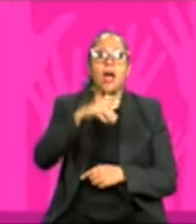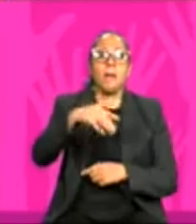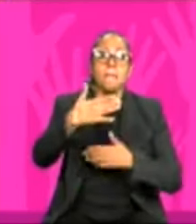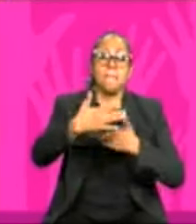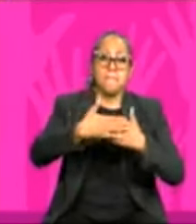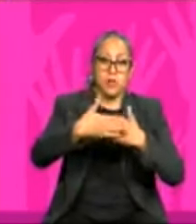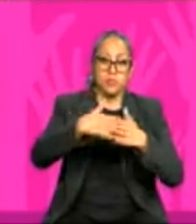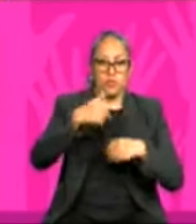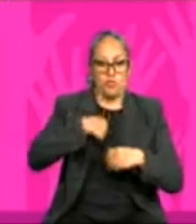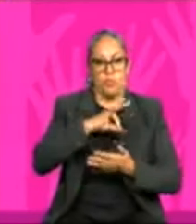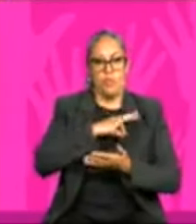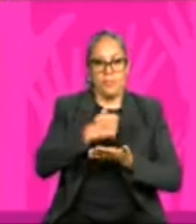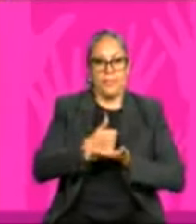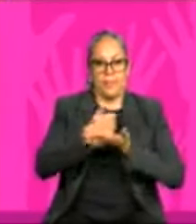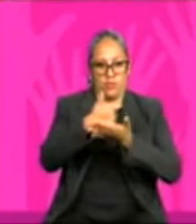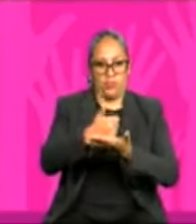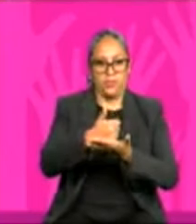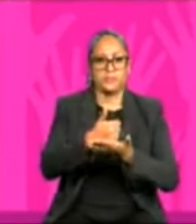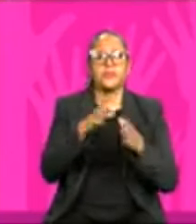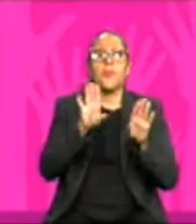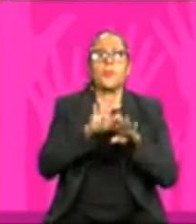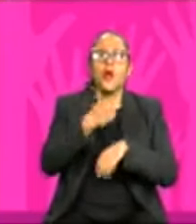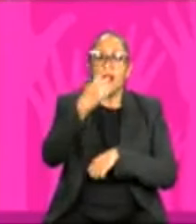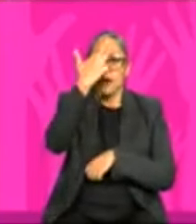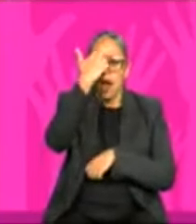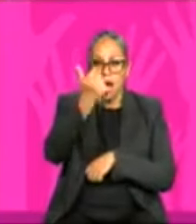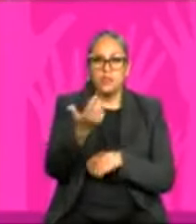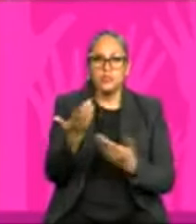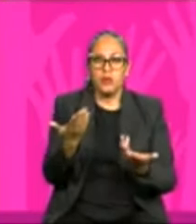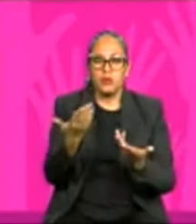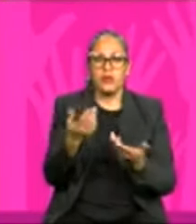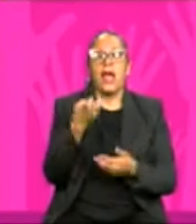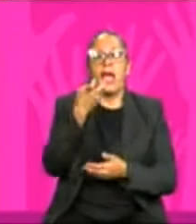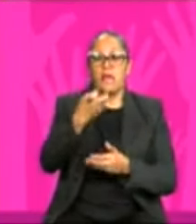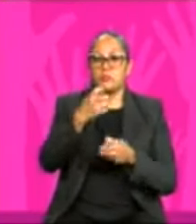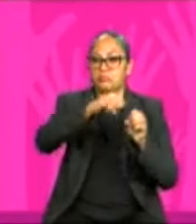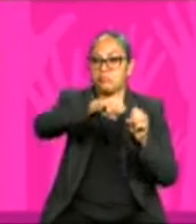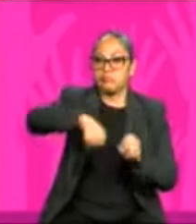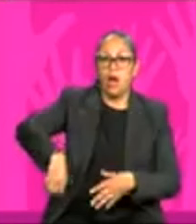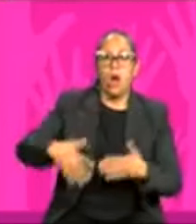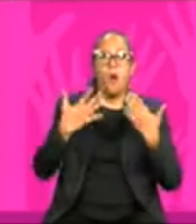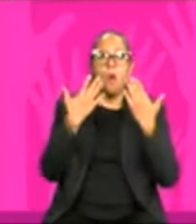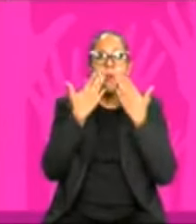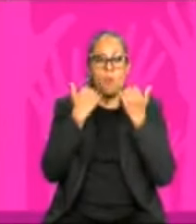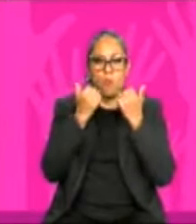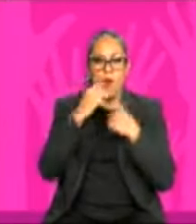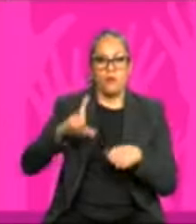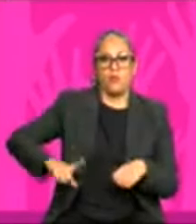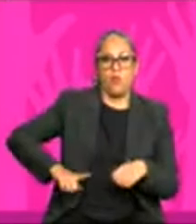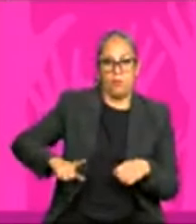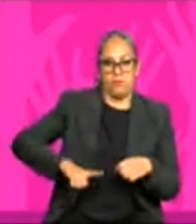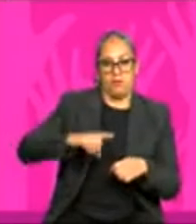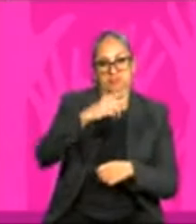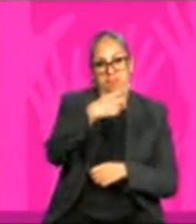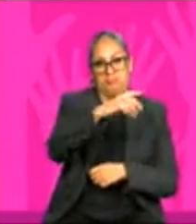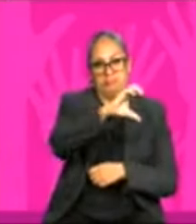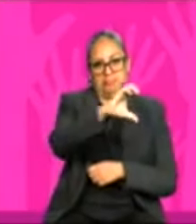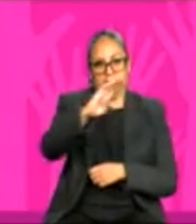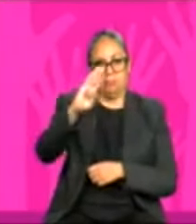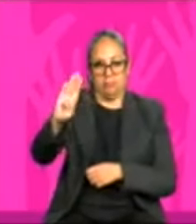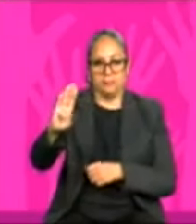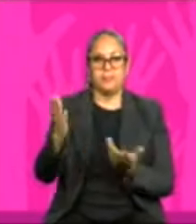esta. La principal razón de la inseguridad actual es el abandono y la incapacidad del mal gobierno de Cuauhtémoc Blanco y su